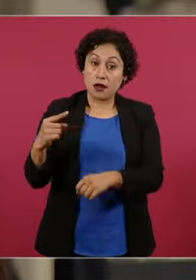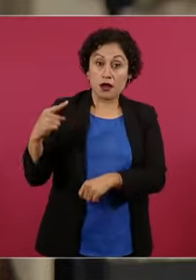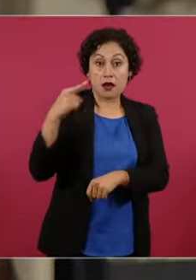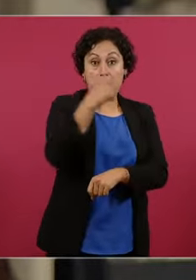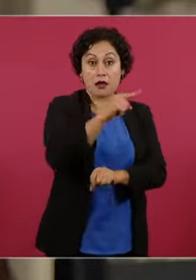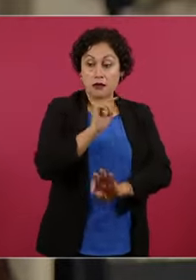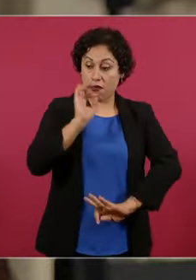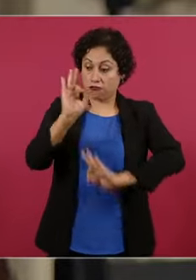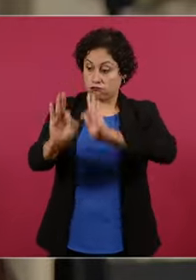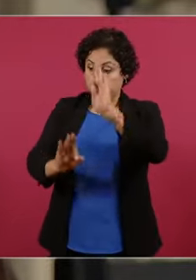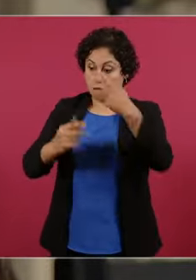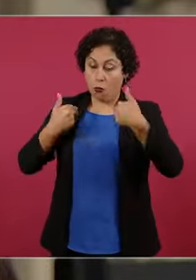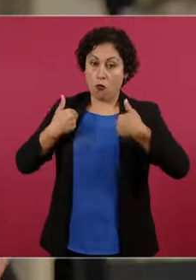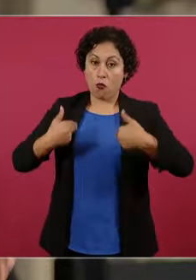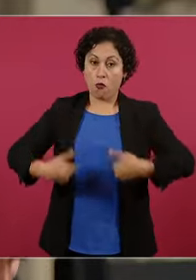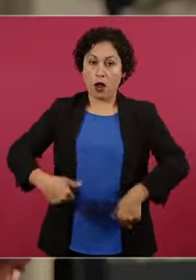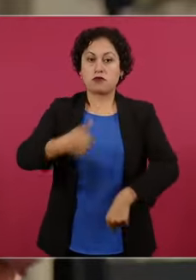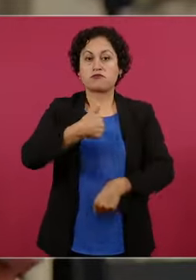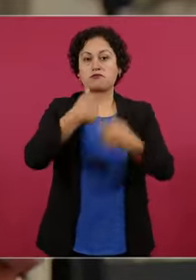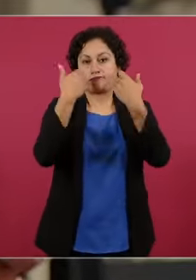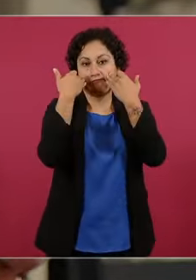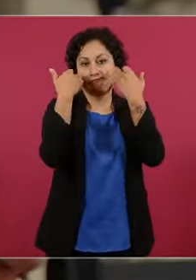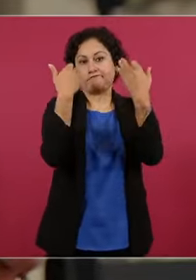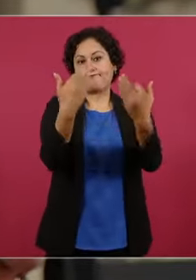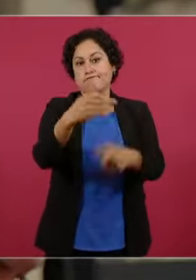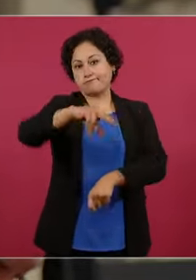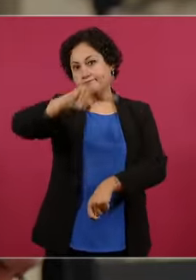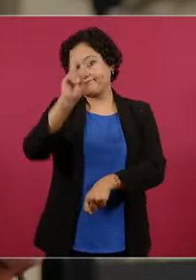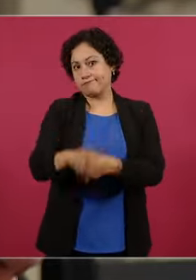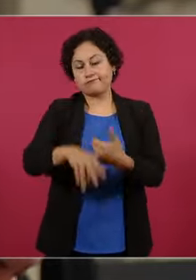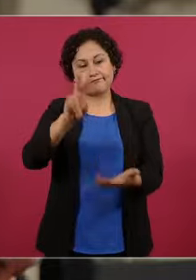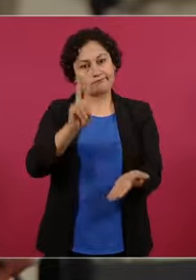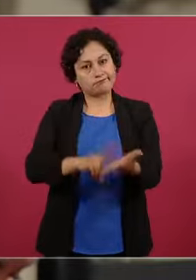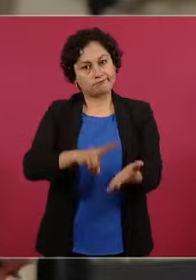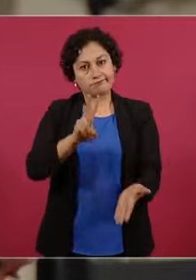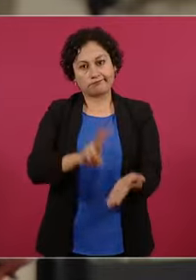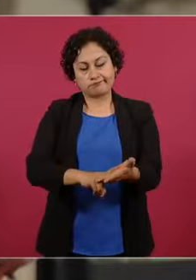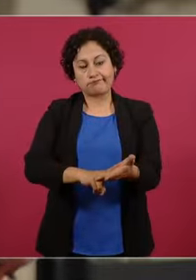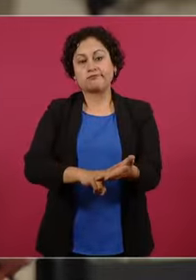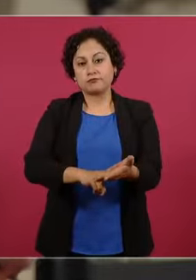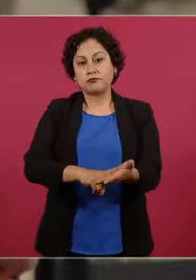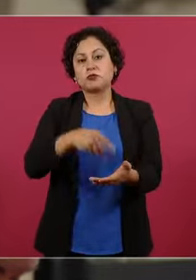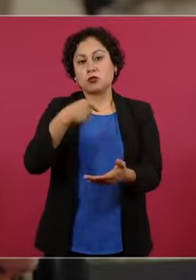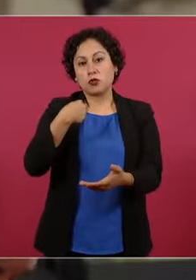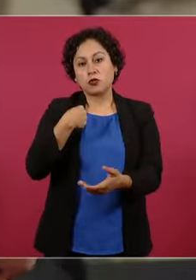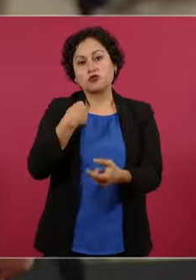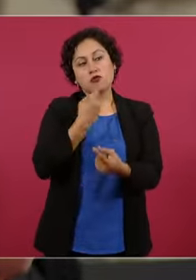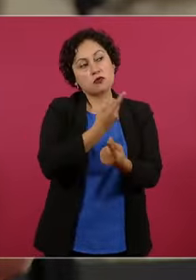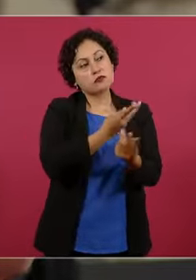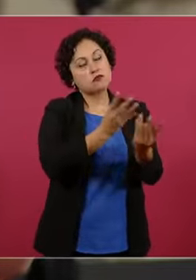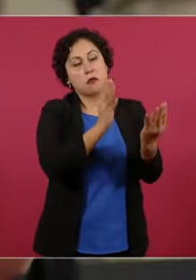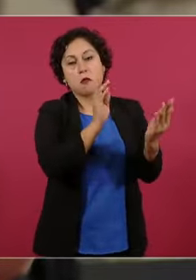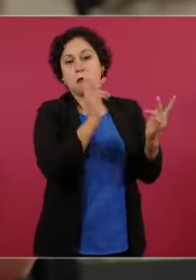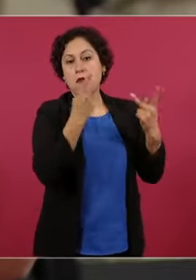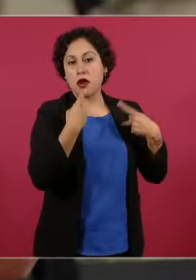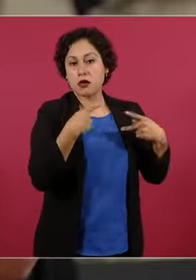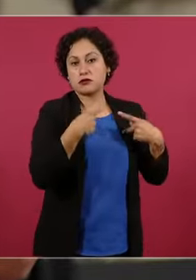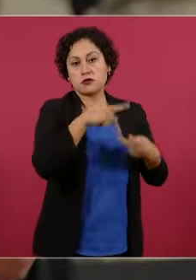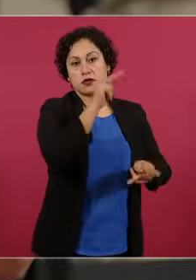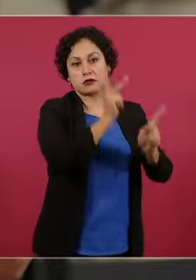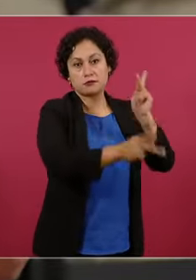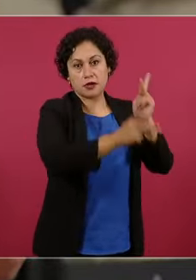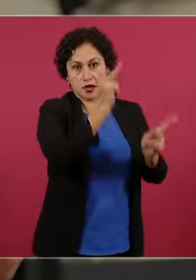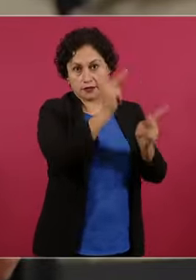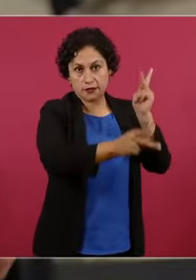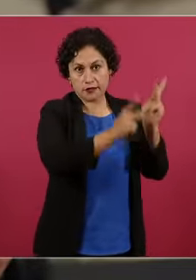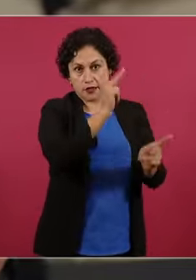evidente y es comprobable. Envío los saludos, obviamente, de todas las personas con las que pudimos platicar, constatar. Insisto, poco se habla